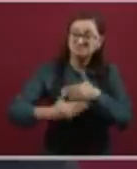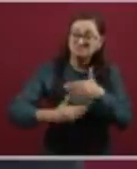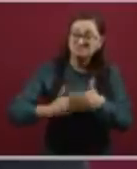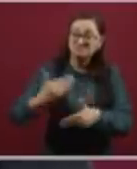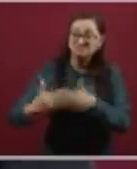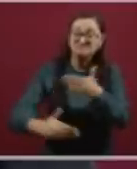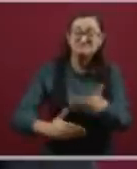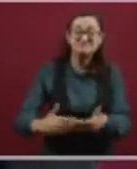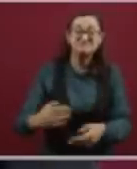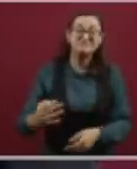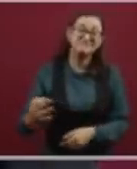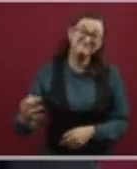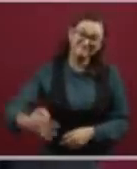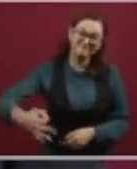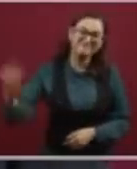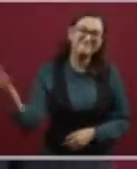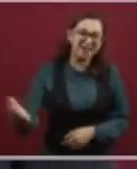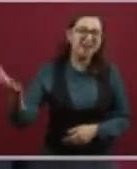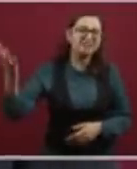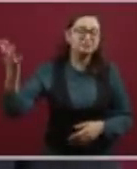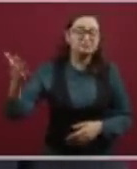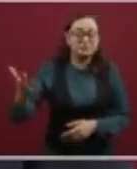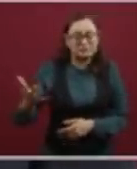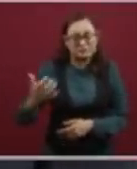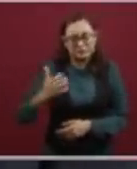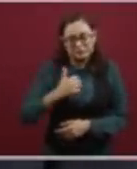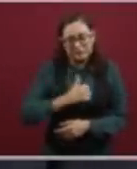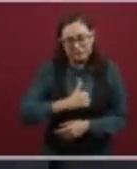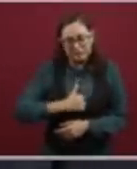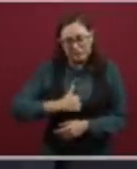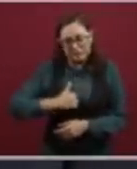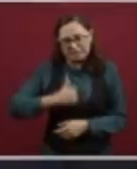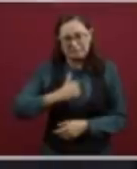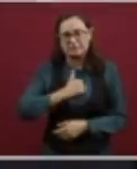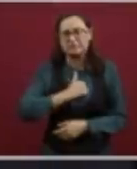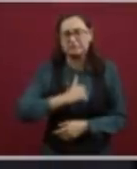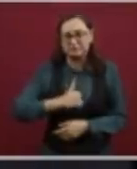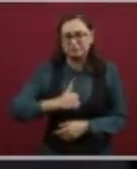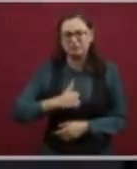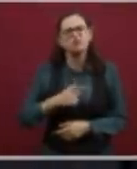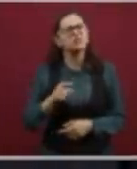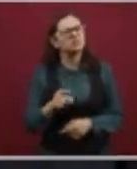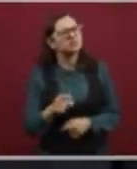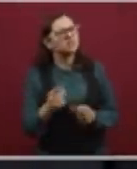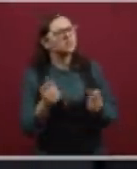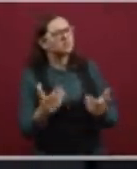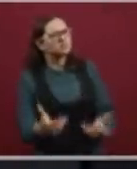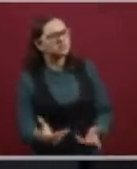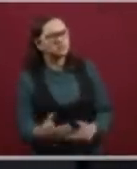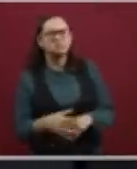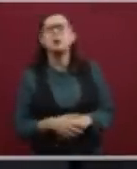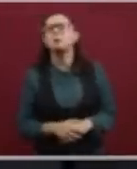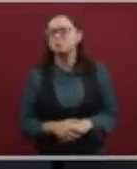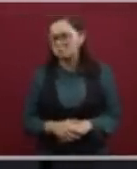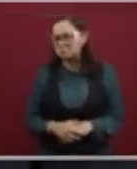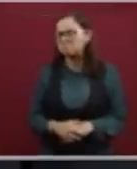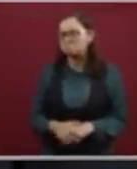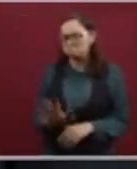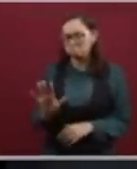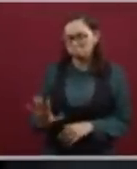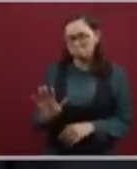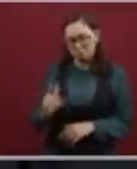podría decir, duele tener la razón. ¿Qué va a hacer con ese terreno? Vamos a buscar la forma de darle uso. Se está